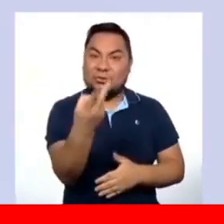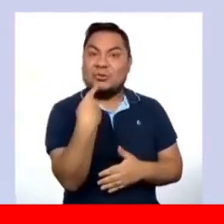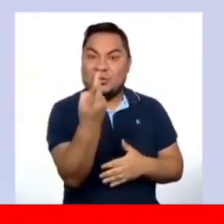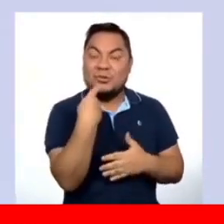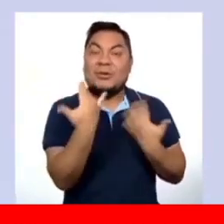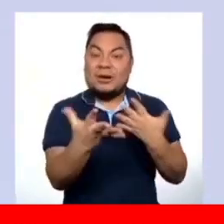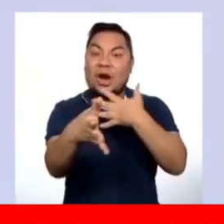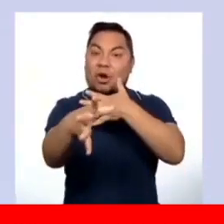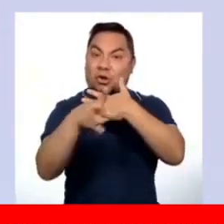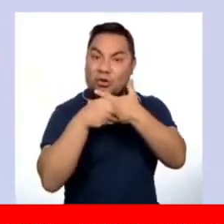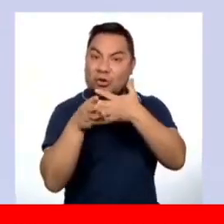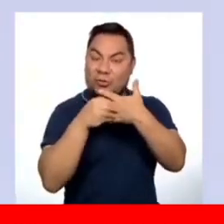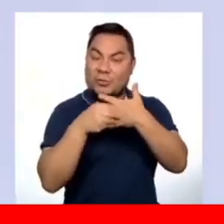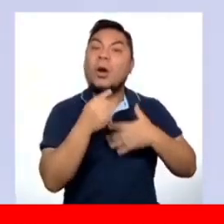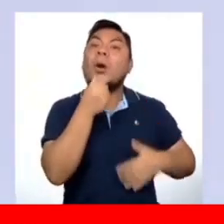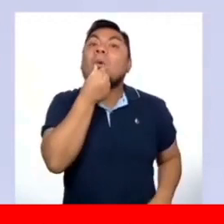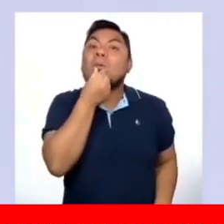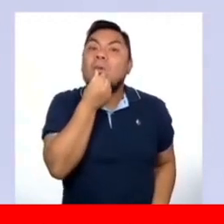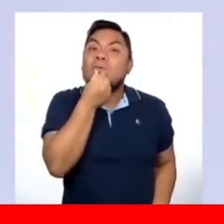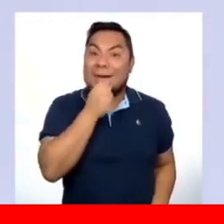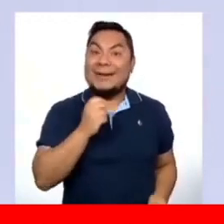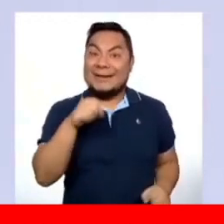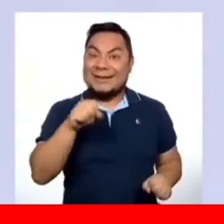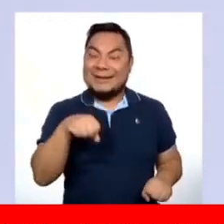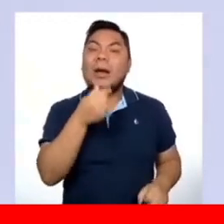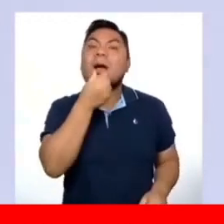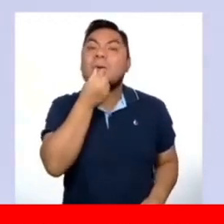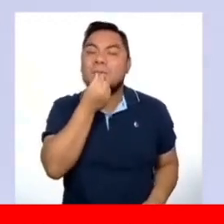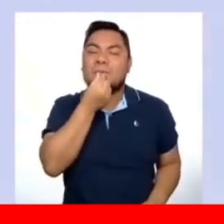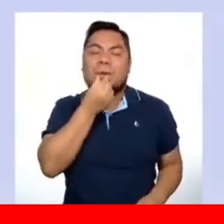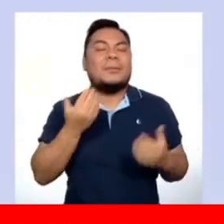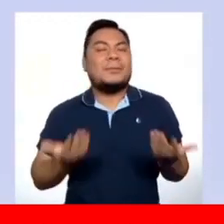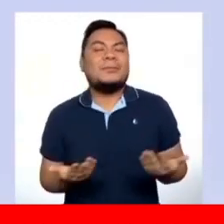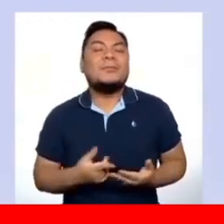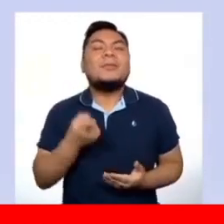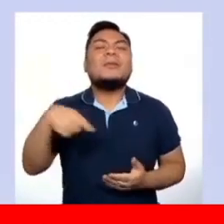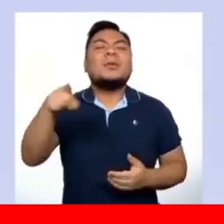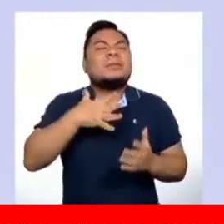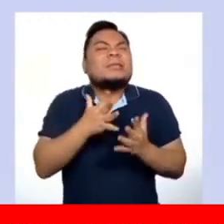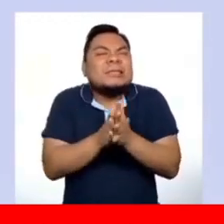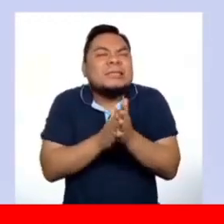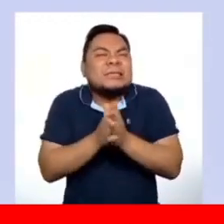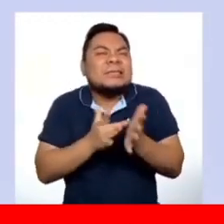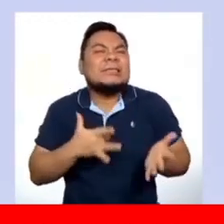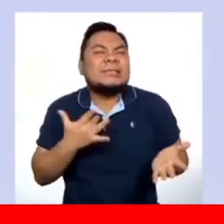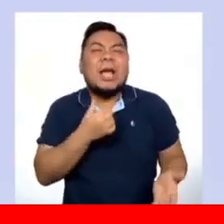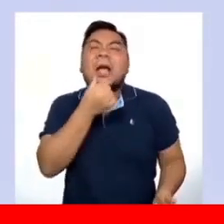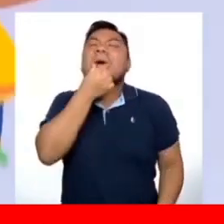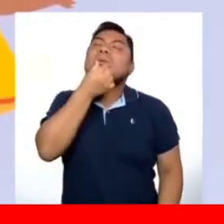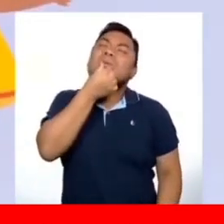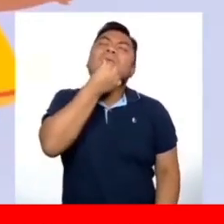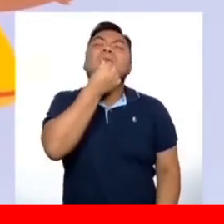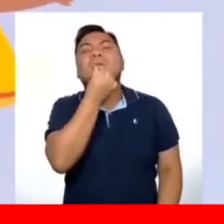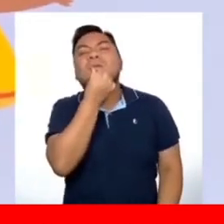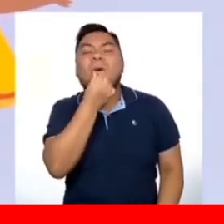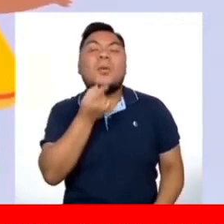ahora vamos a hacerla silbando. ¿Listos? Silbando, ¿ah? Cuando tengas muchas ganas de silbar.